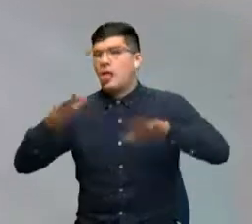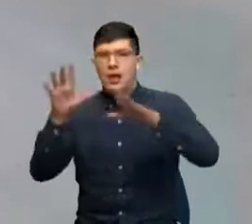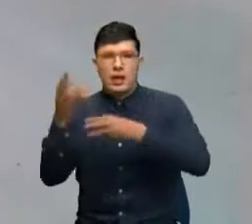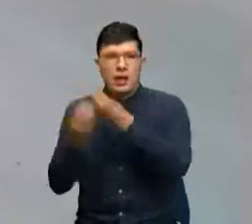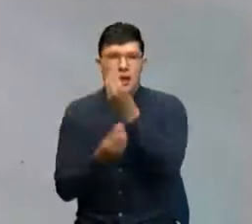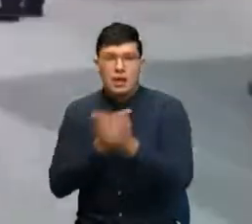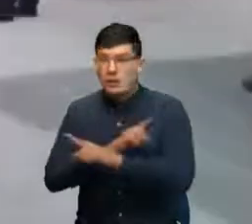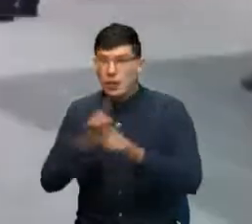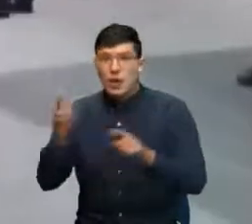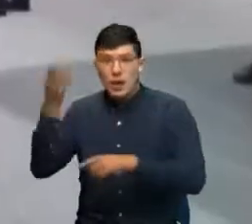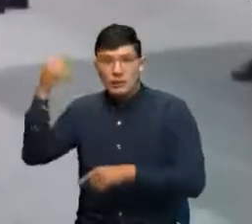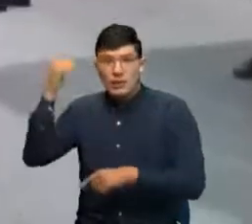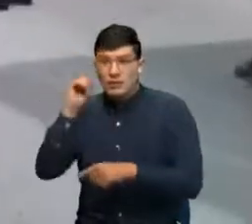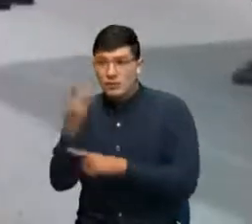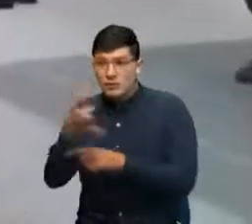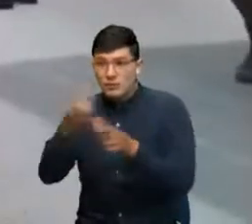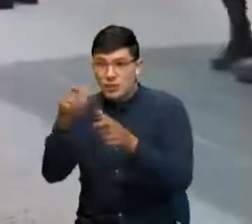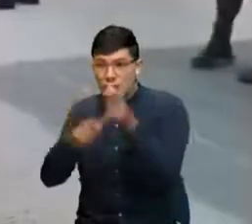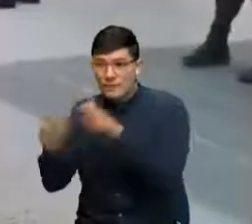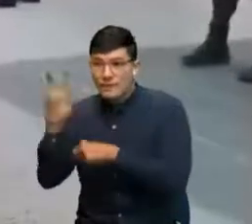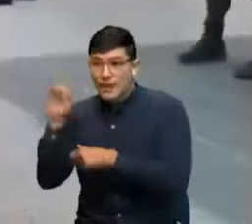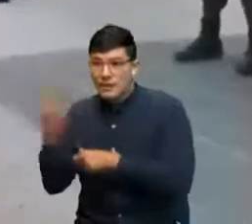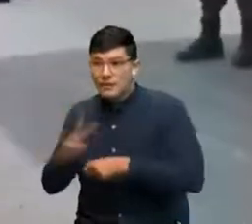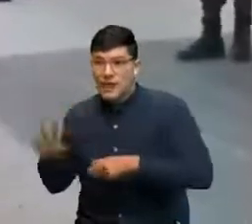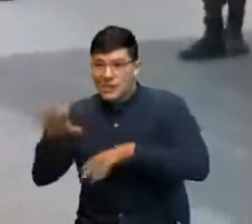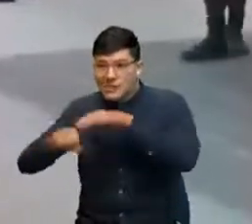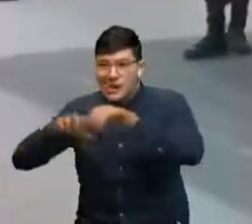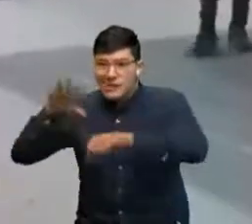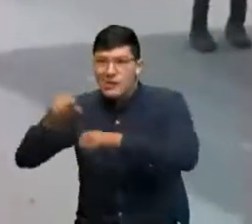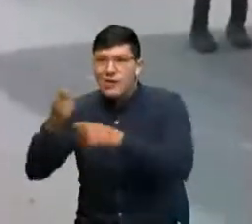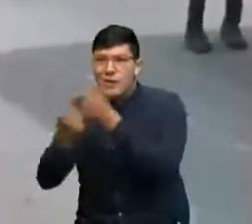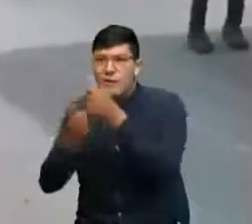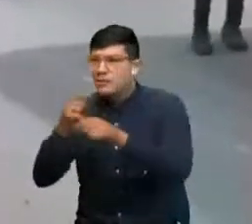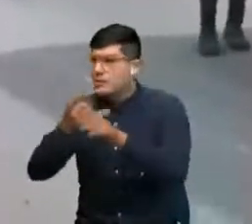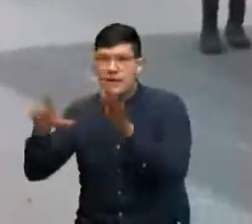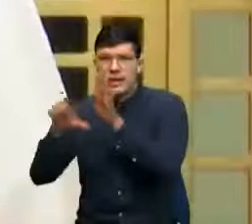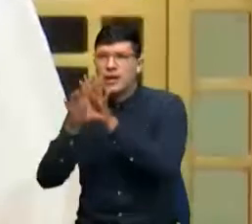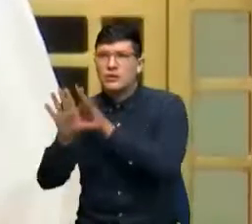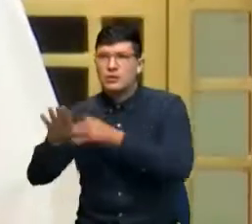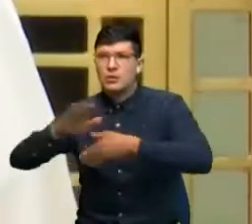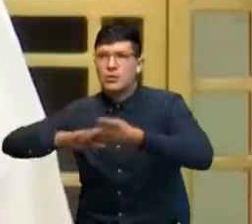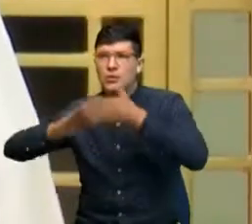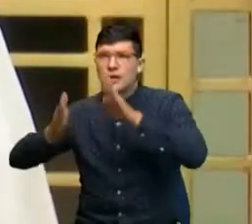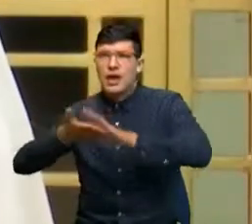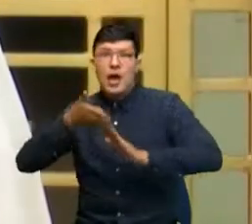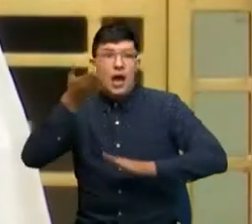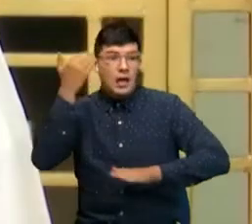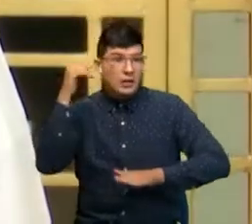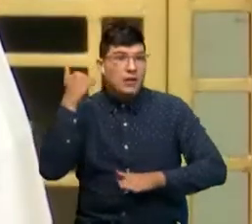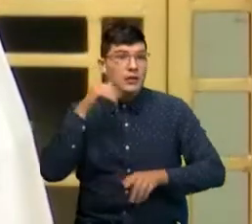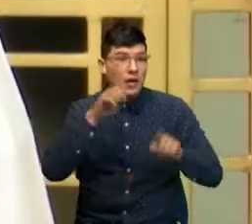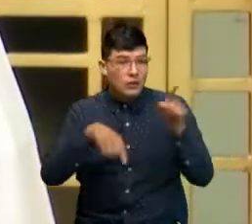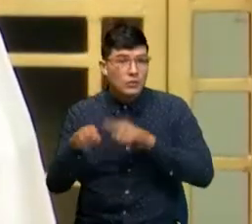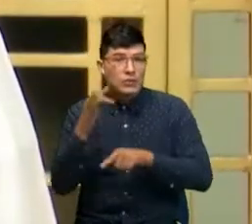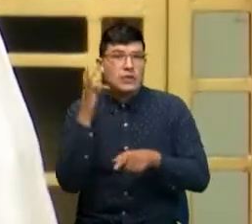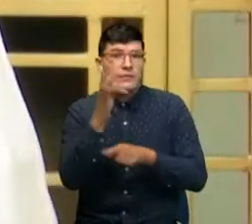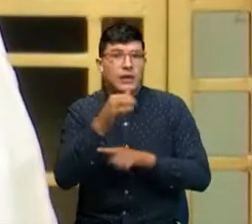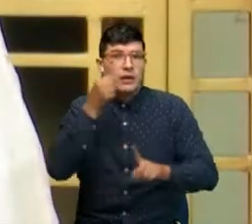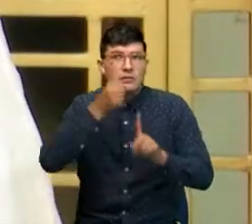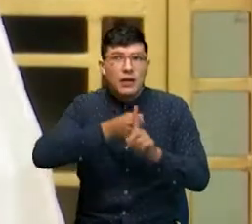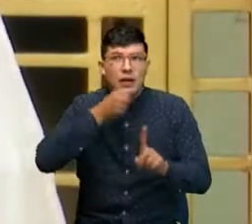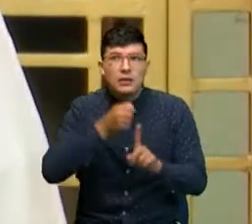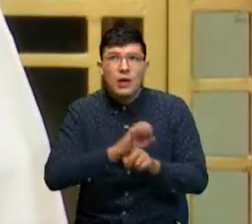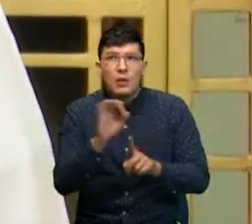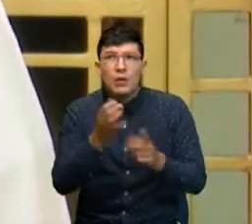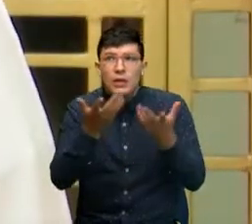estaría planeando por parte de ciudadanos venezolanos saquear el comercio legal de esta localidad versiones donde están intentando